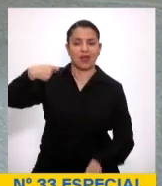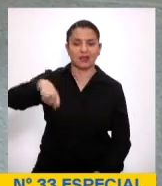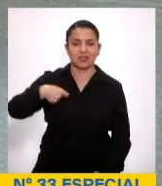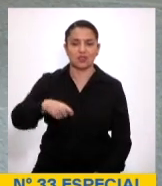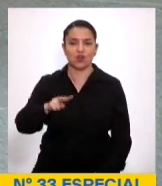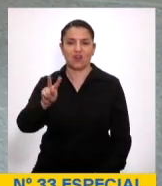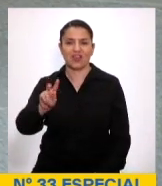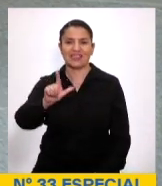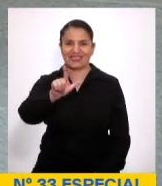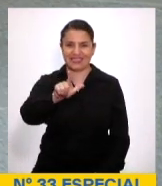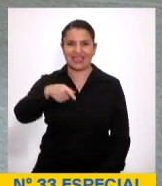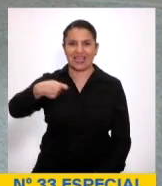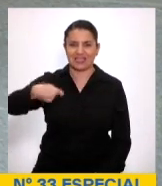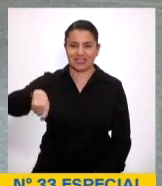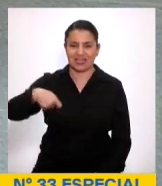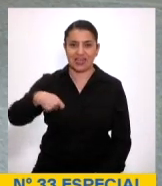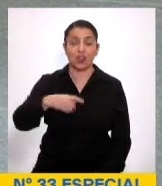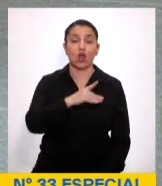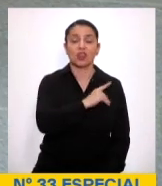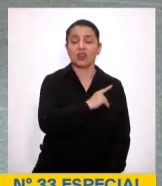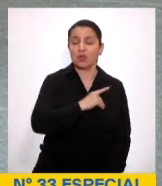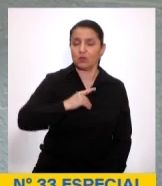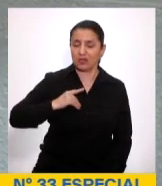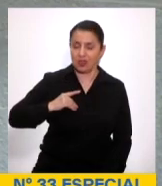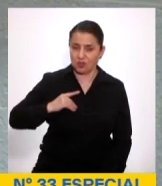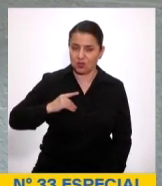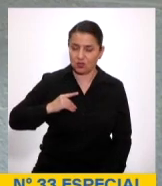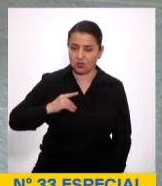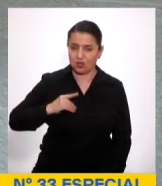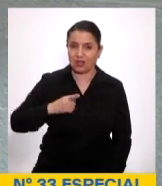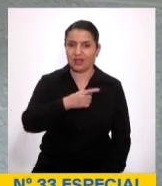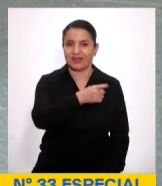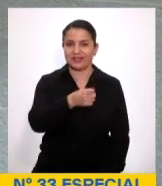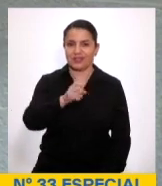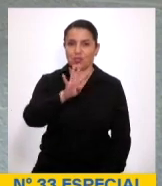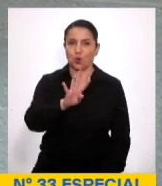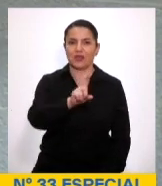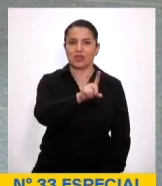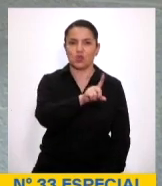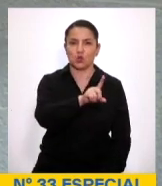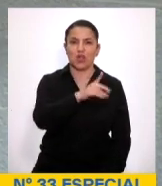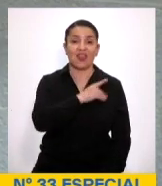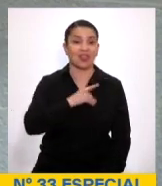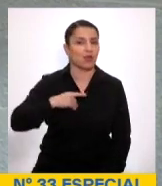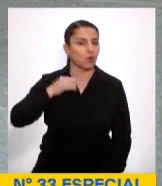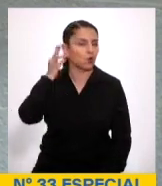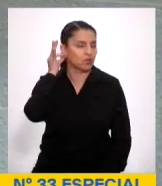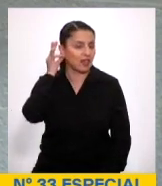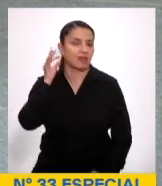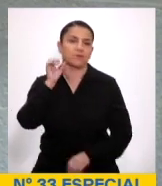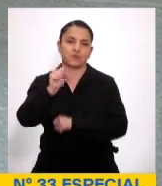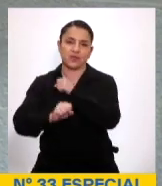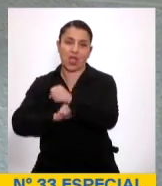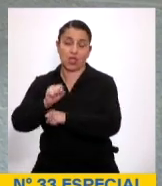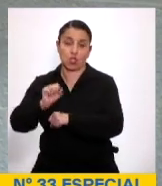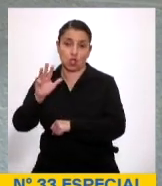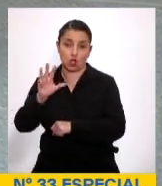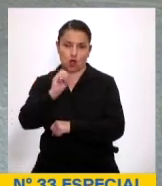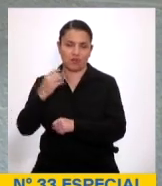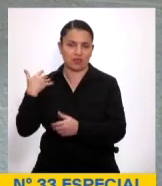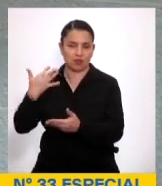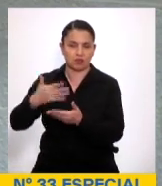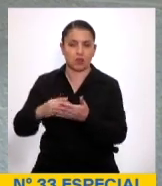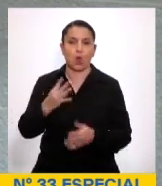27 senadoras y la cámara de diputados 141 diputadas desde la década 90 haido cuatro mujeres